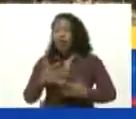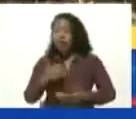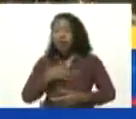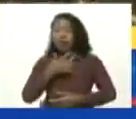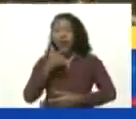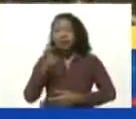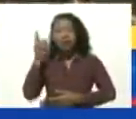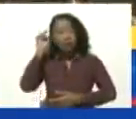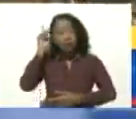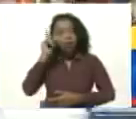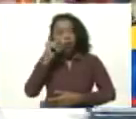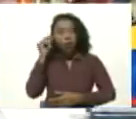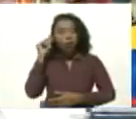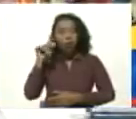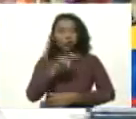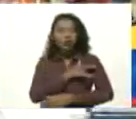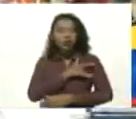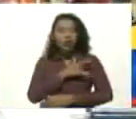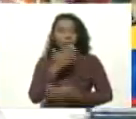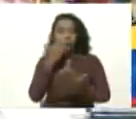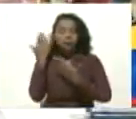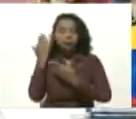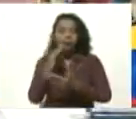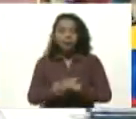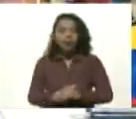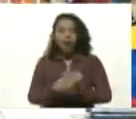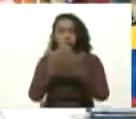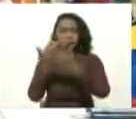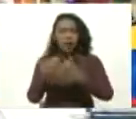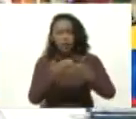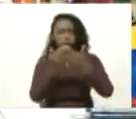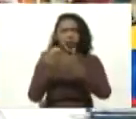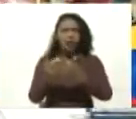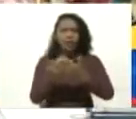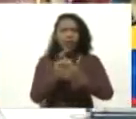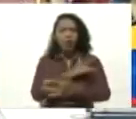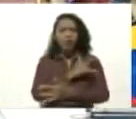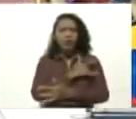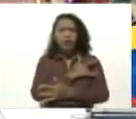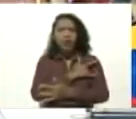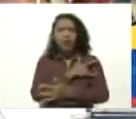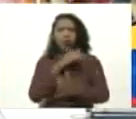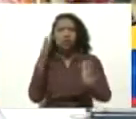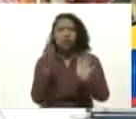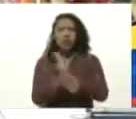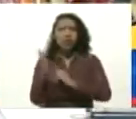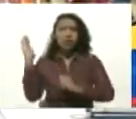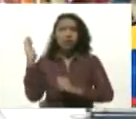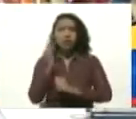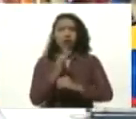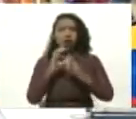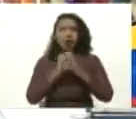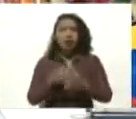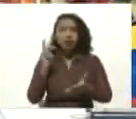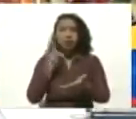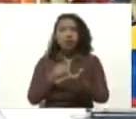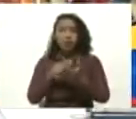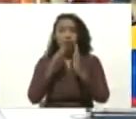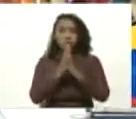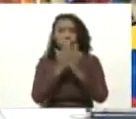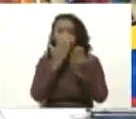los profesores y profesoras universitarias, a los estudiantes de las universidades sobre el regreso a clases presenciales, por